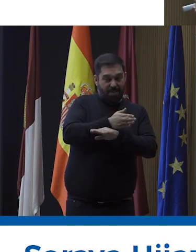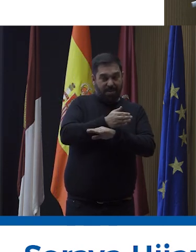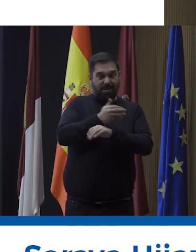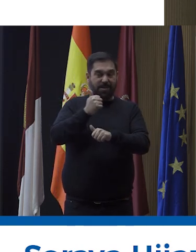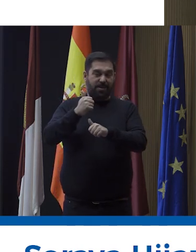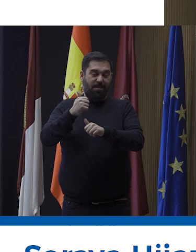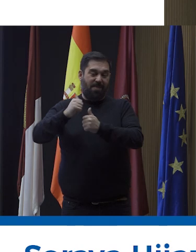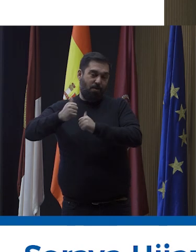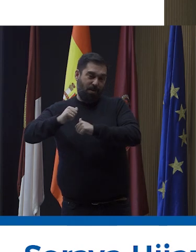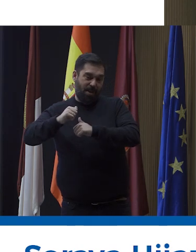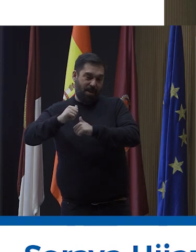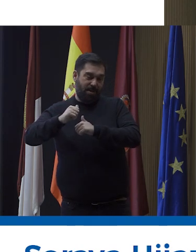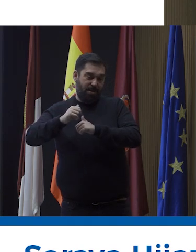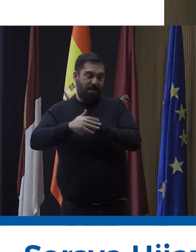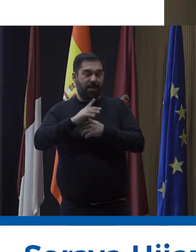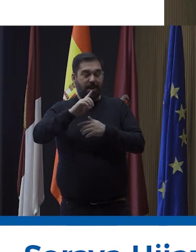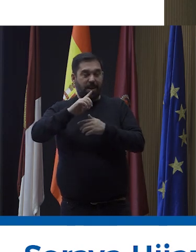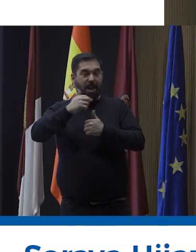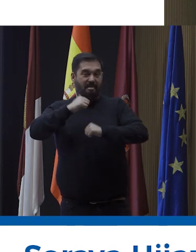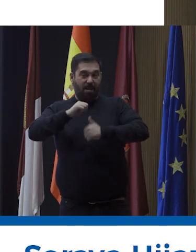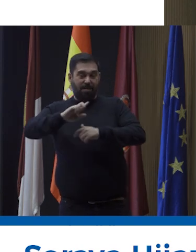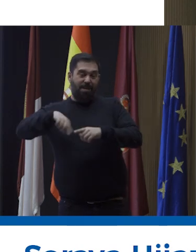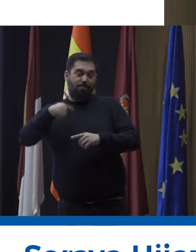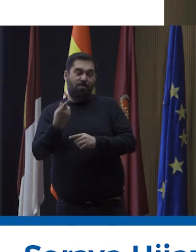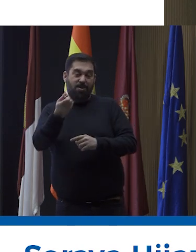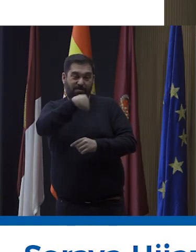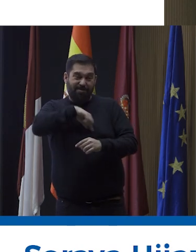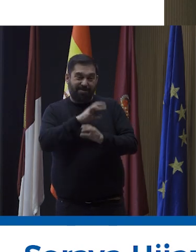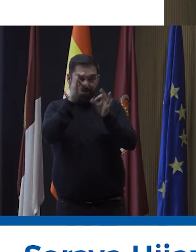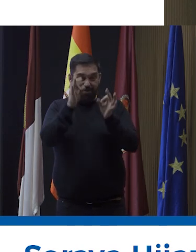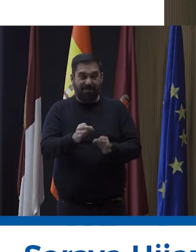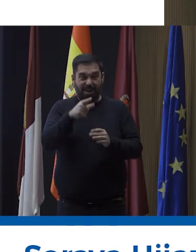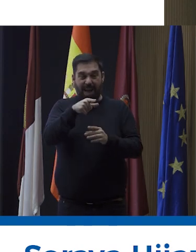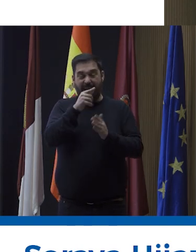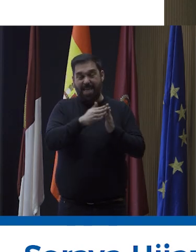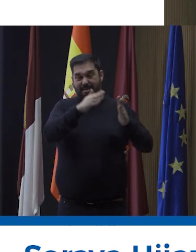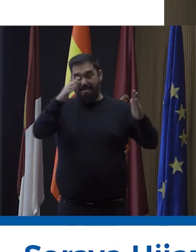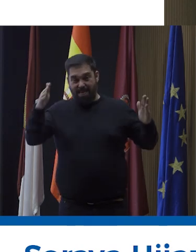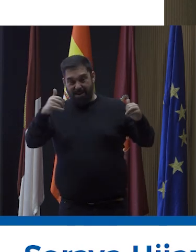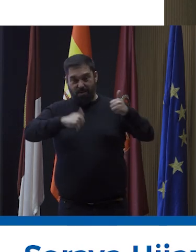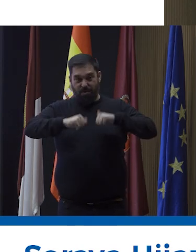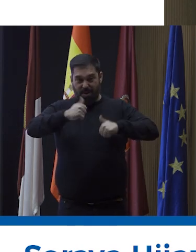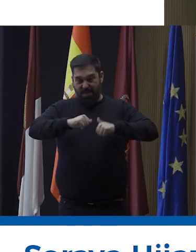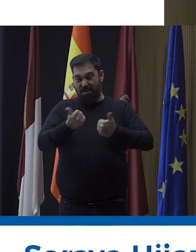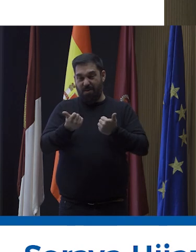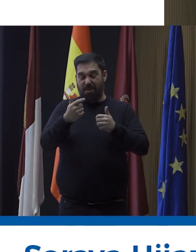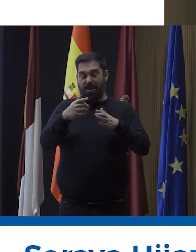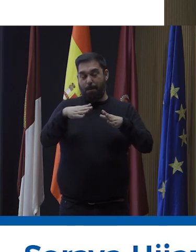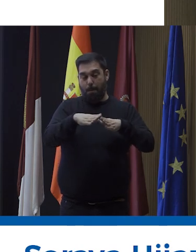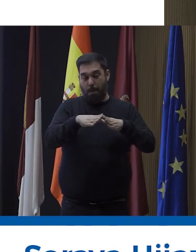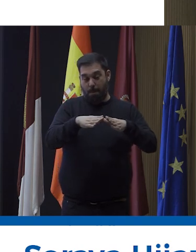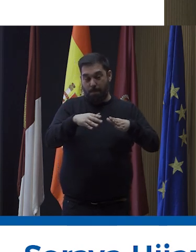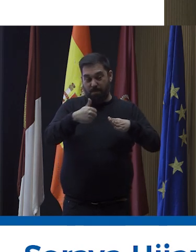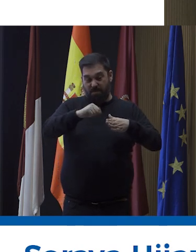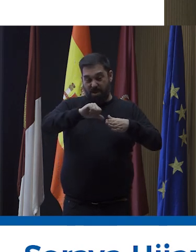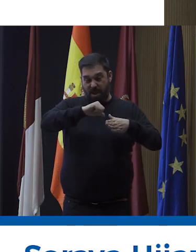cirugía, ¿vale? Y después de una cirugía, pues nos aseguramos que la duración de esa cirugía, por lo menos en suelo pélvico, pues sea